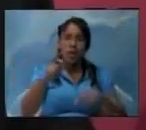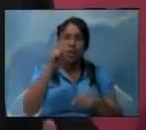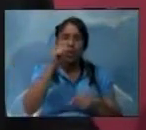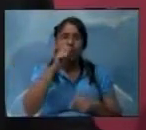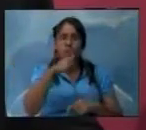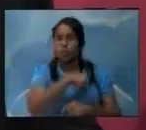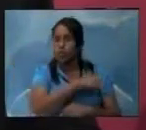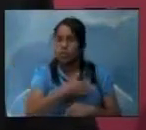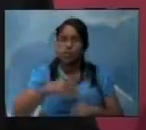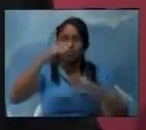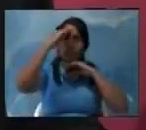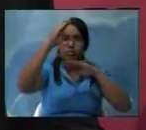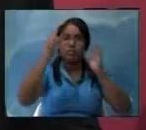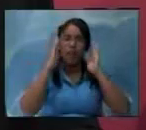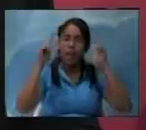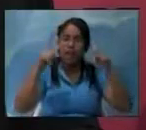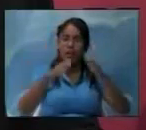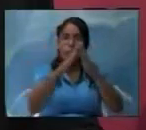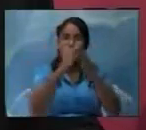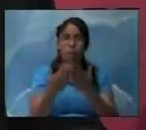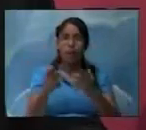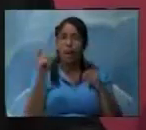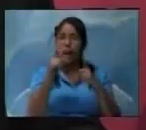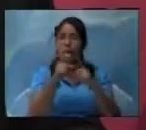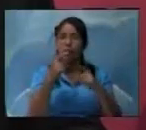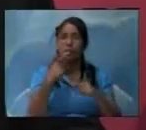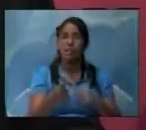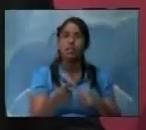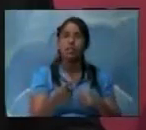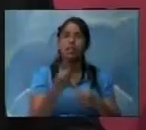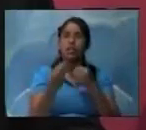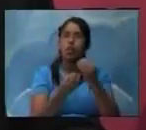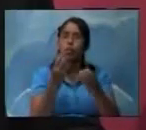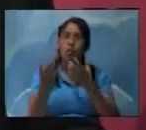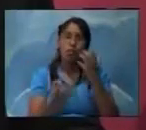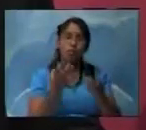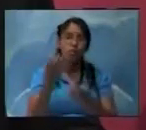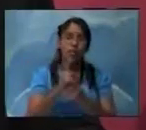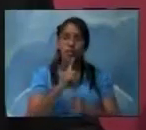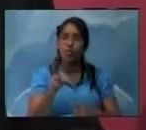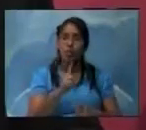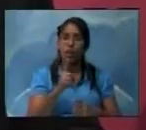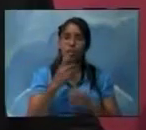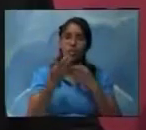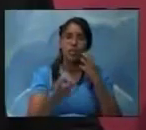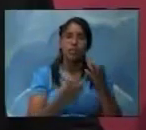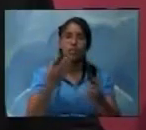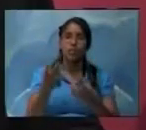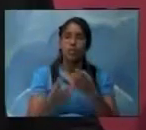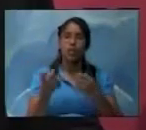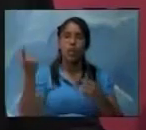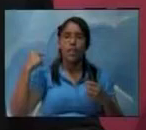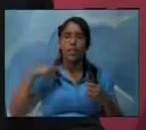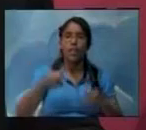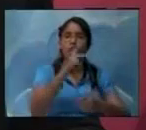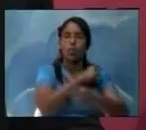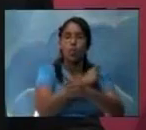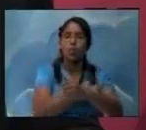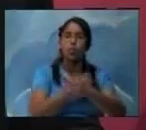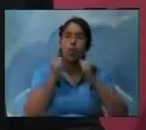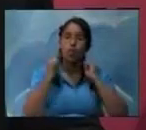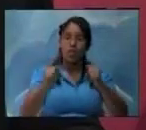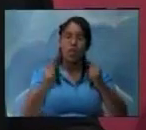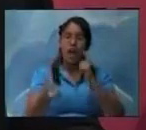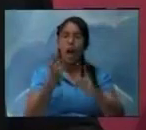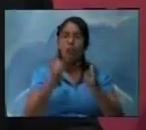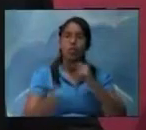Y yo quiero que preste atención a esta palabra que dice: como el fuego no había tenido poder